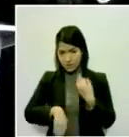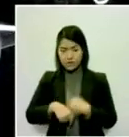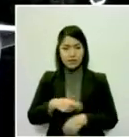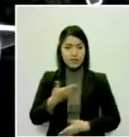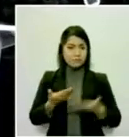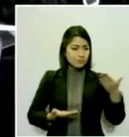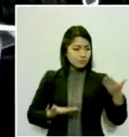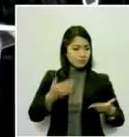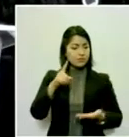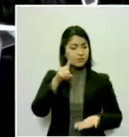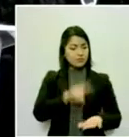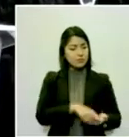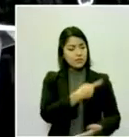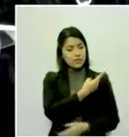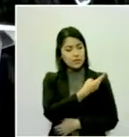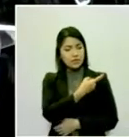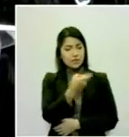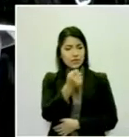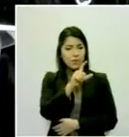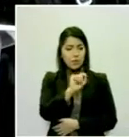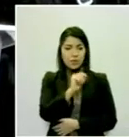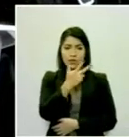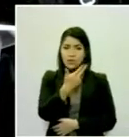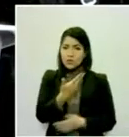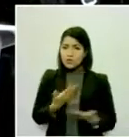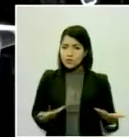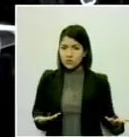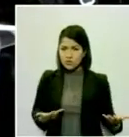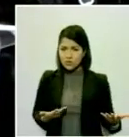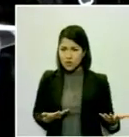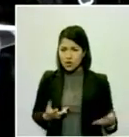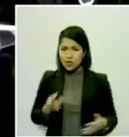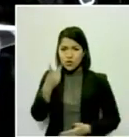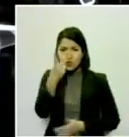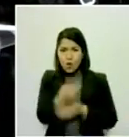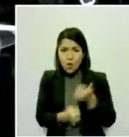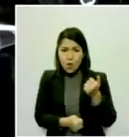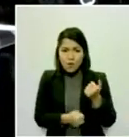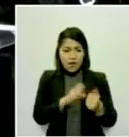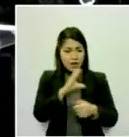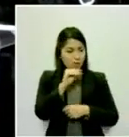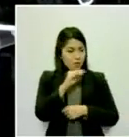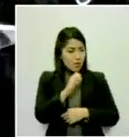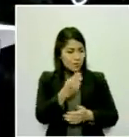contra 1,128 del Colegio de Bachilleres, es decir, casi el doble.